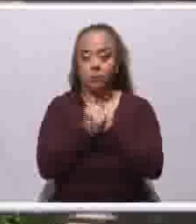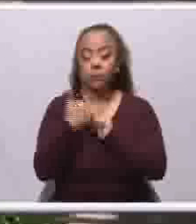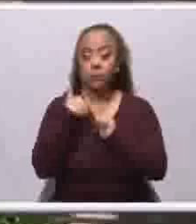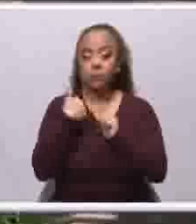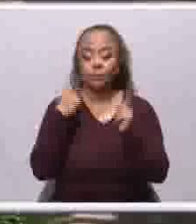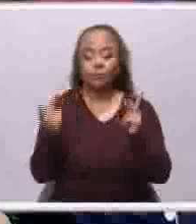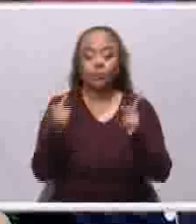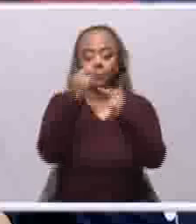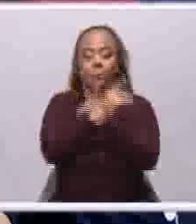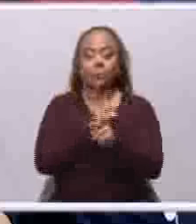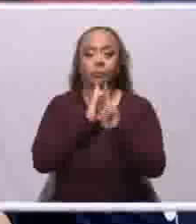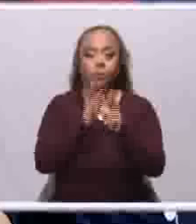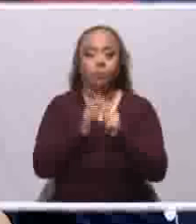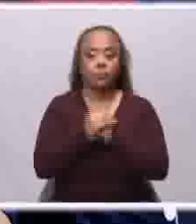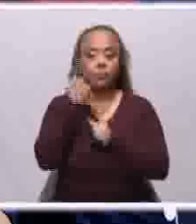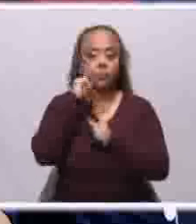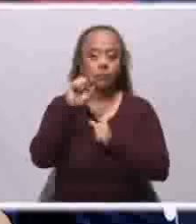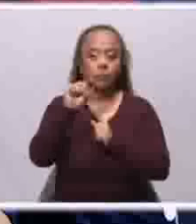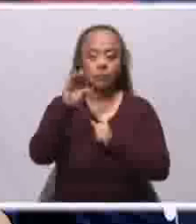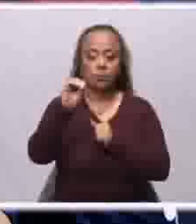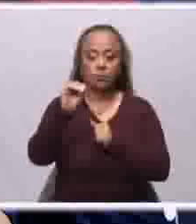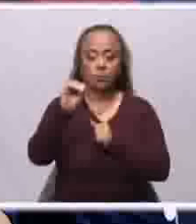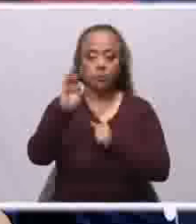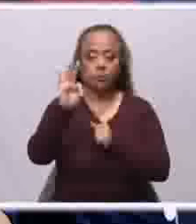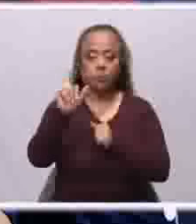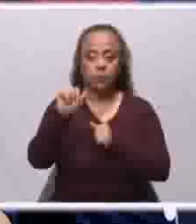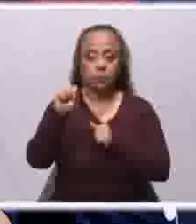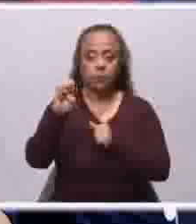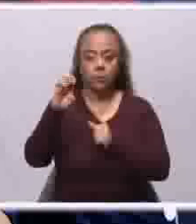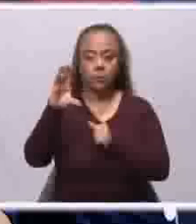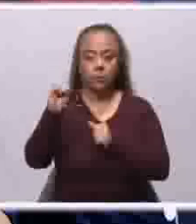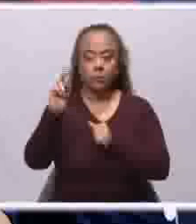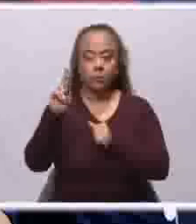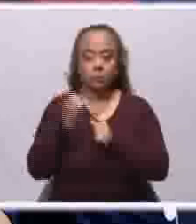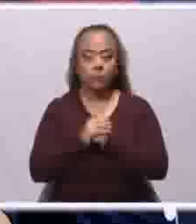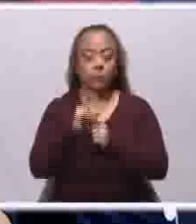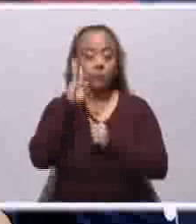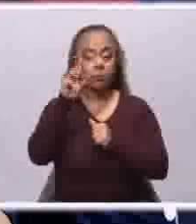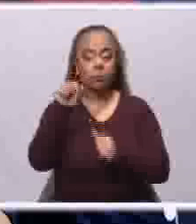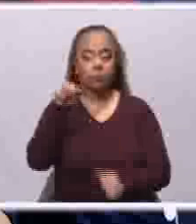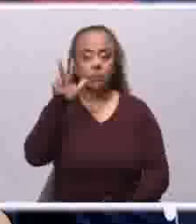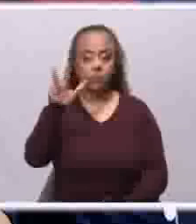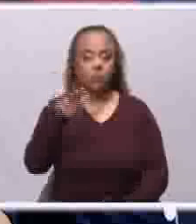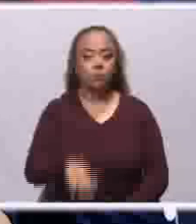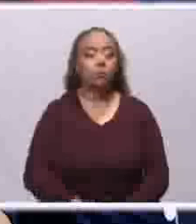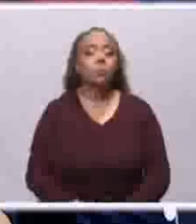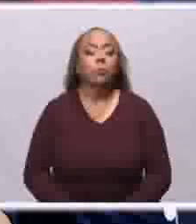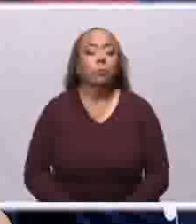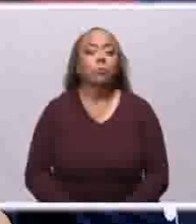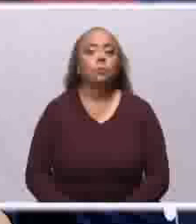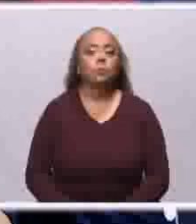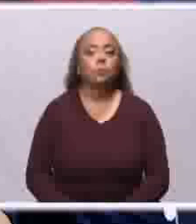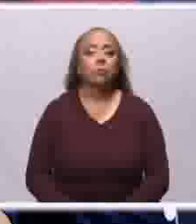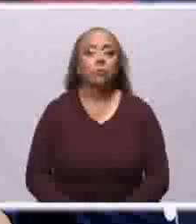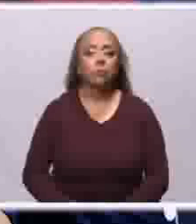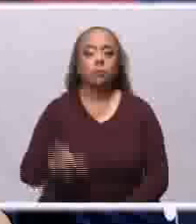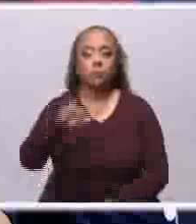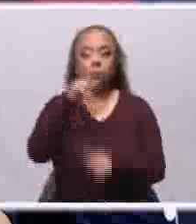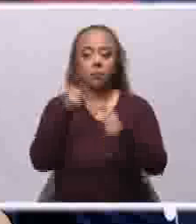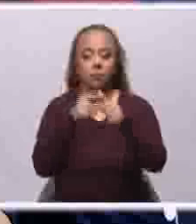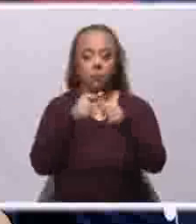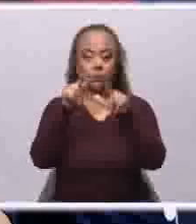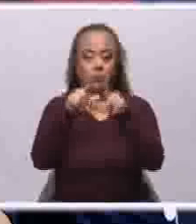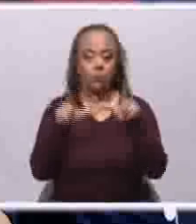el peor rendimiento al menos para sofa score Durante este campeonato con 6.3 está colocado eh Como primera posición